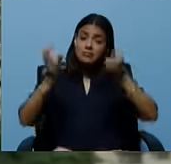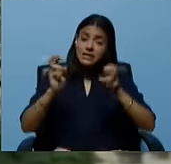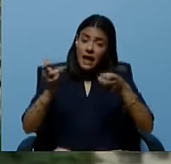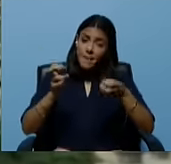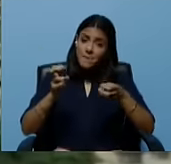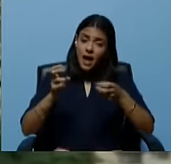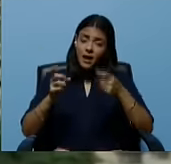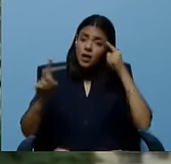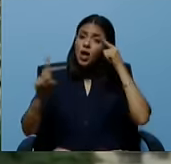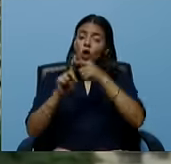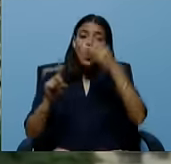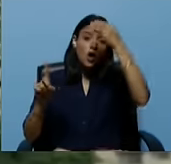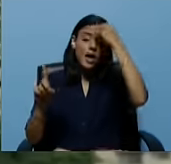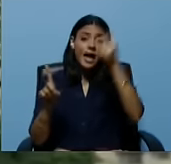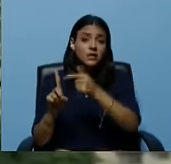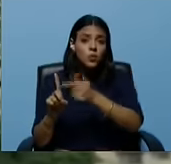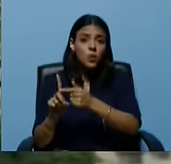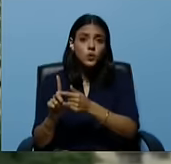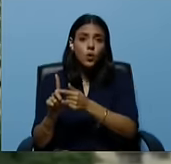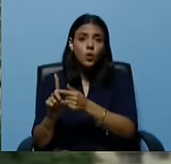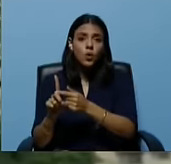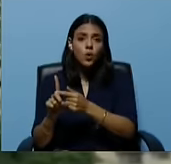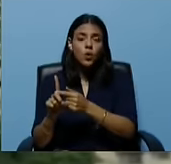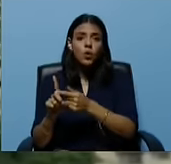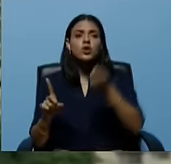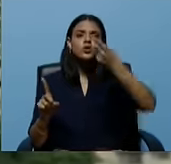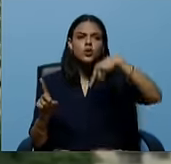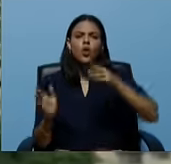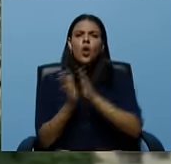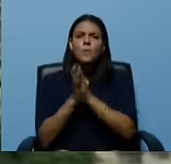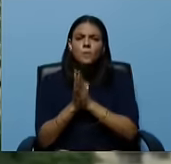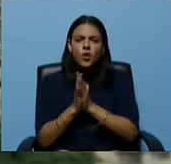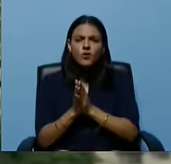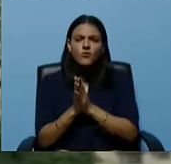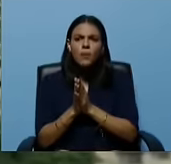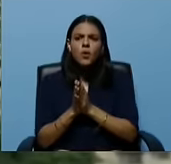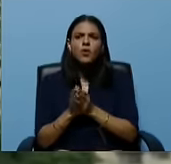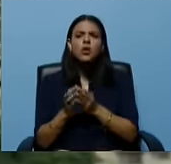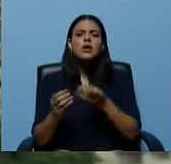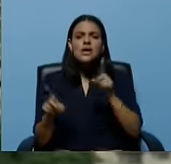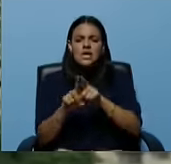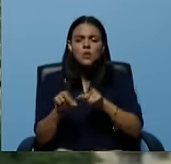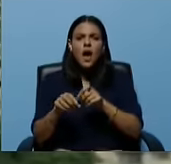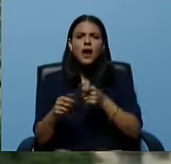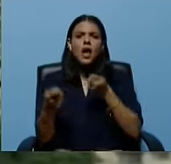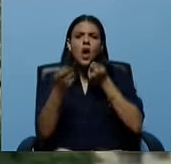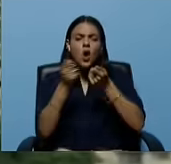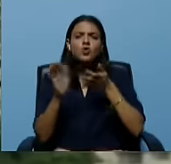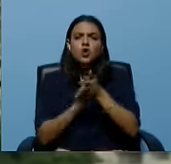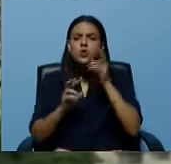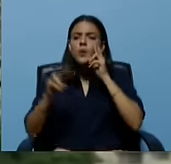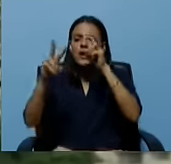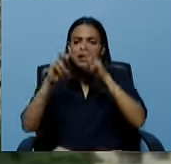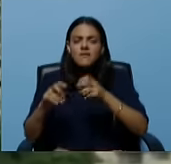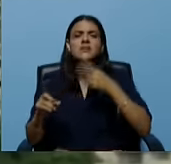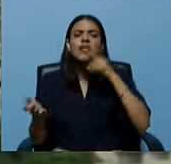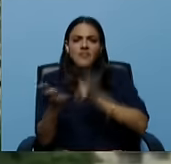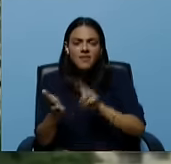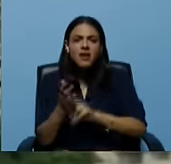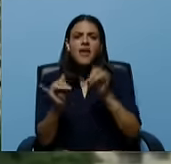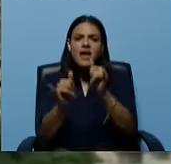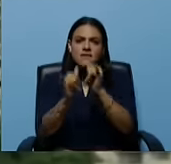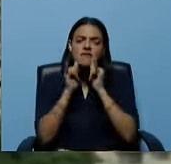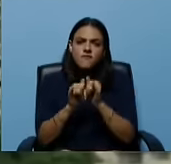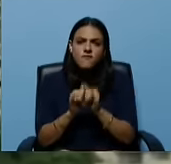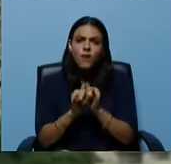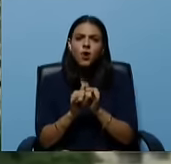relacionado con Edmundo González Urrutia se maneje la máxima de la prudencia, de la verificación de la información, de